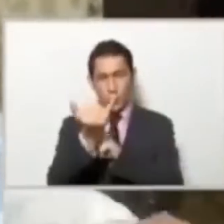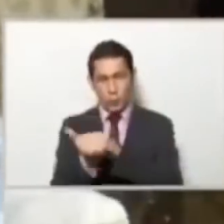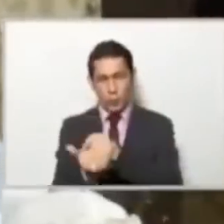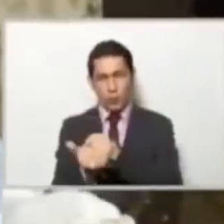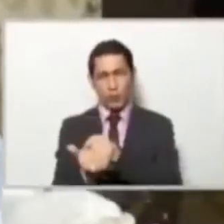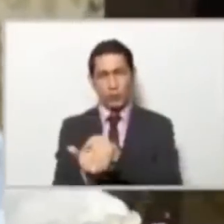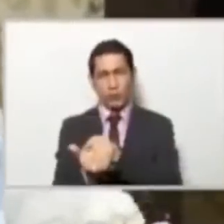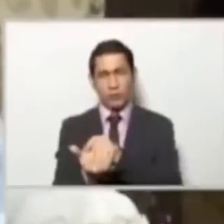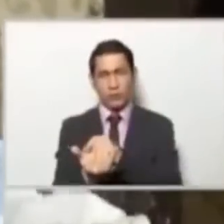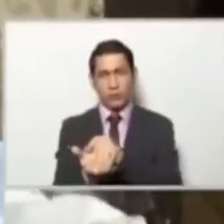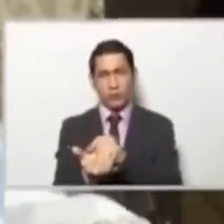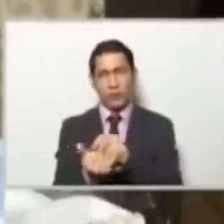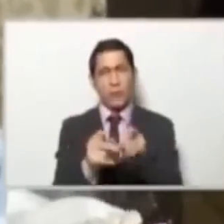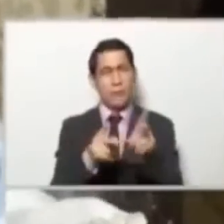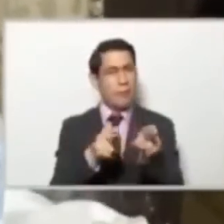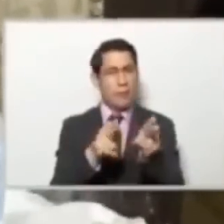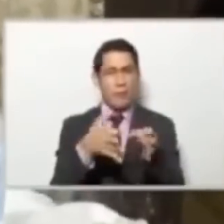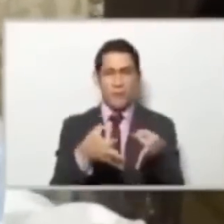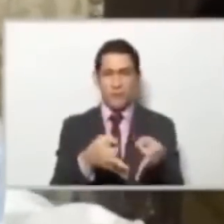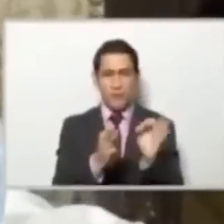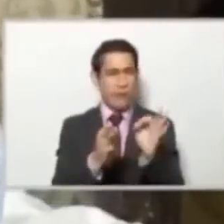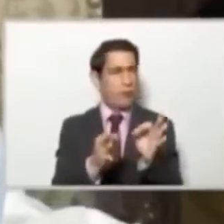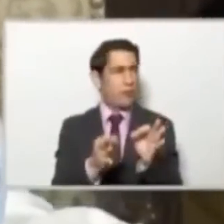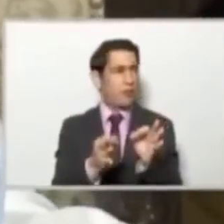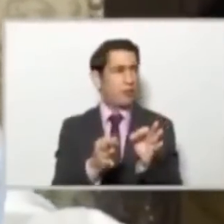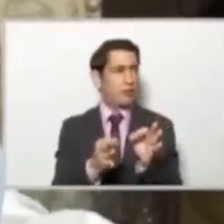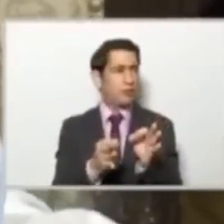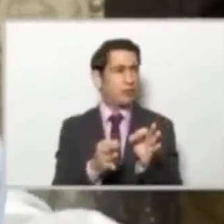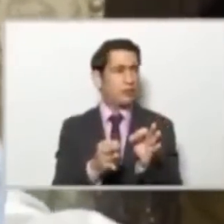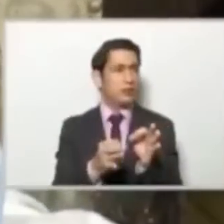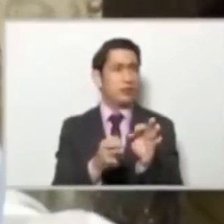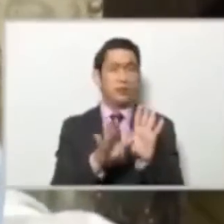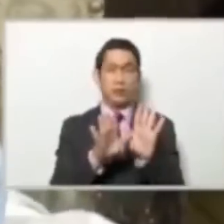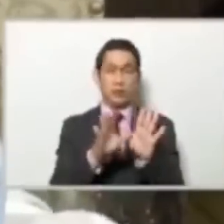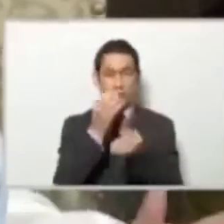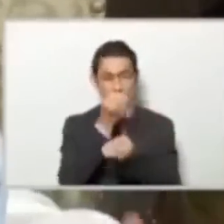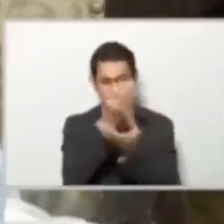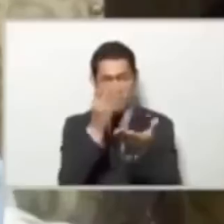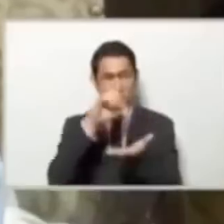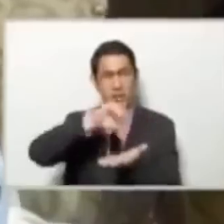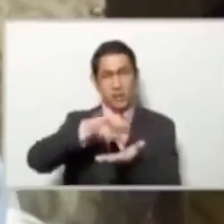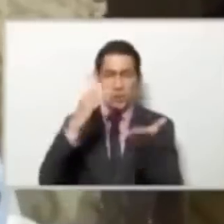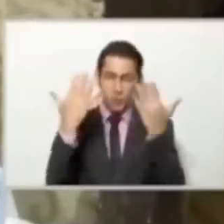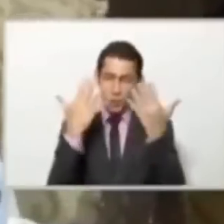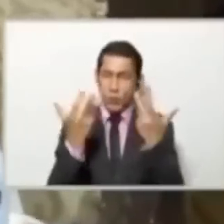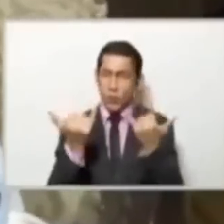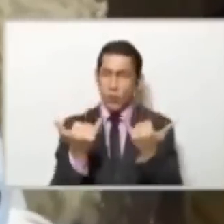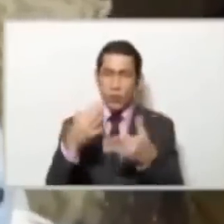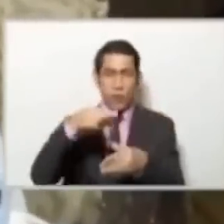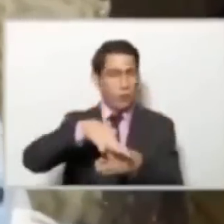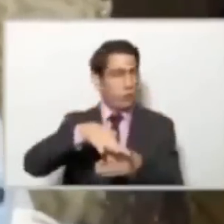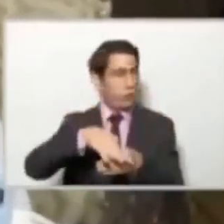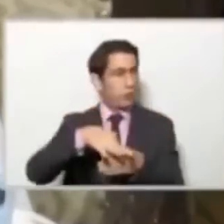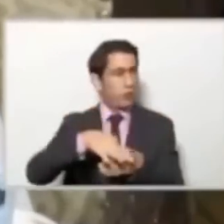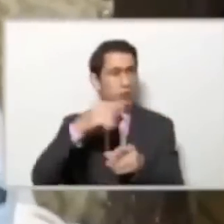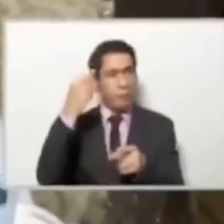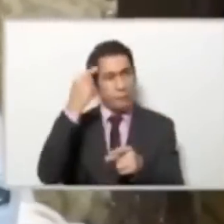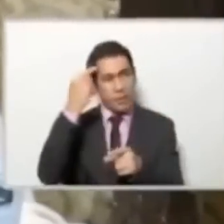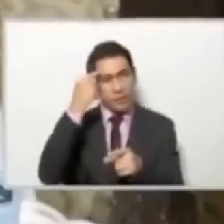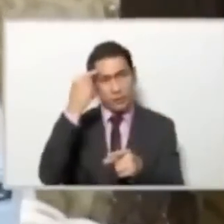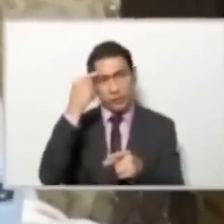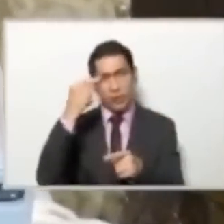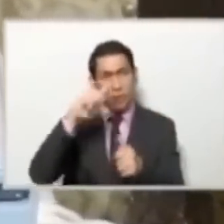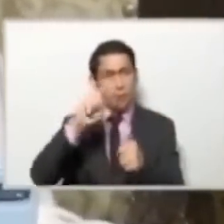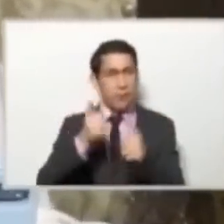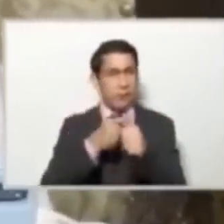orden del día y del mismo modo poder poner en contexto a nuestra ciudadanía de lo que hoy estamos mocionando. Consideramos, y lo